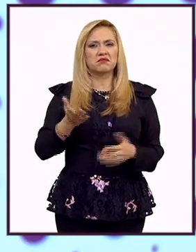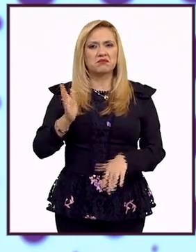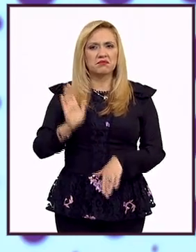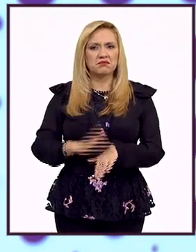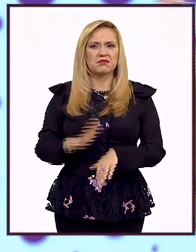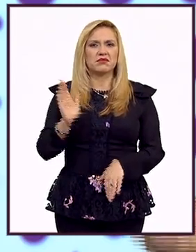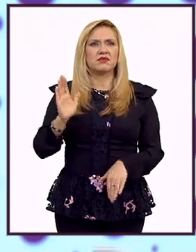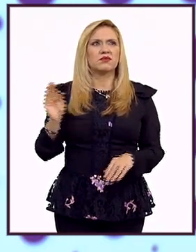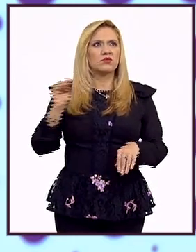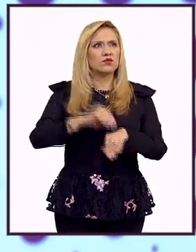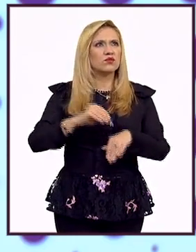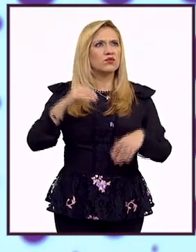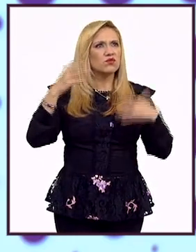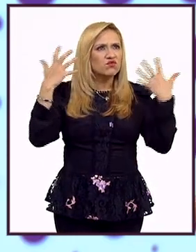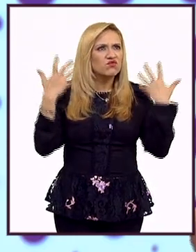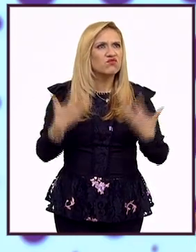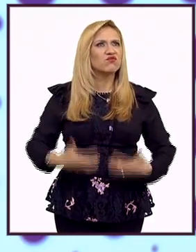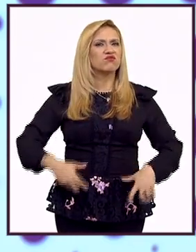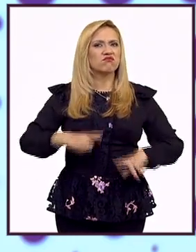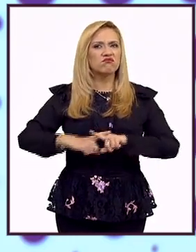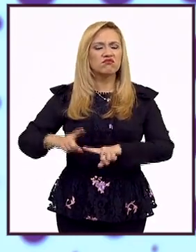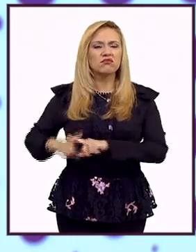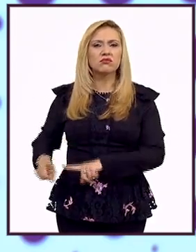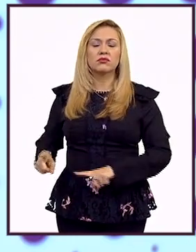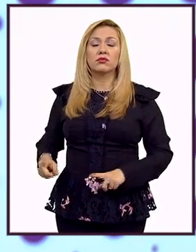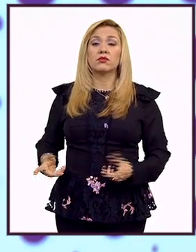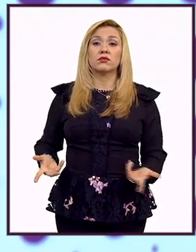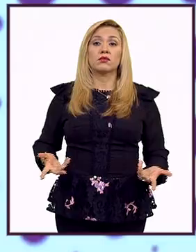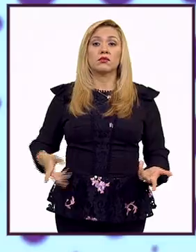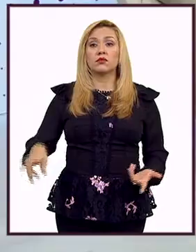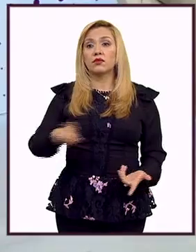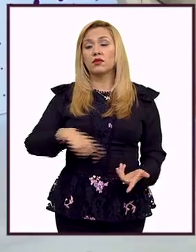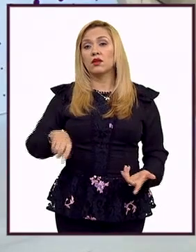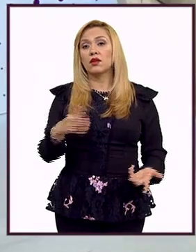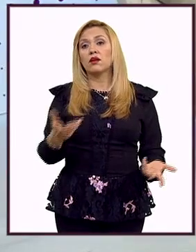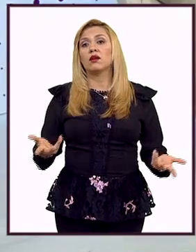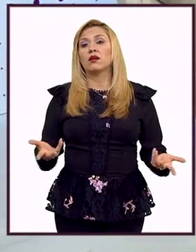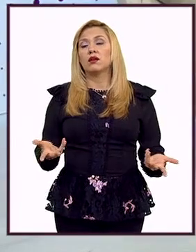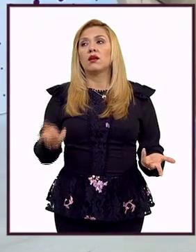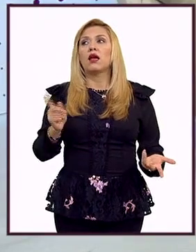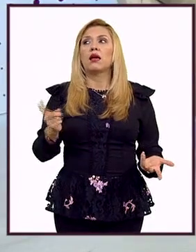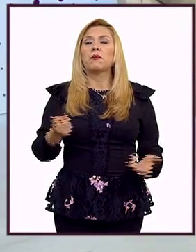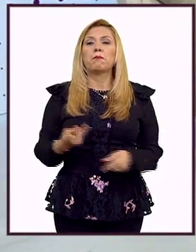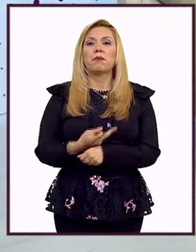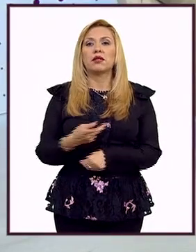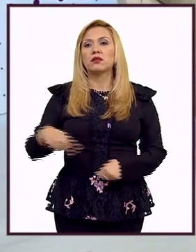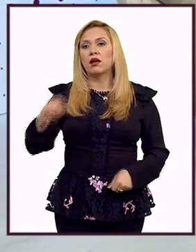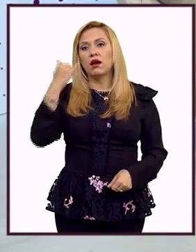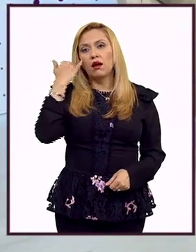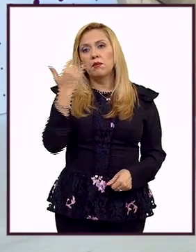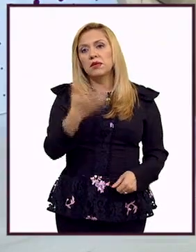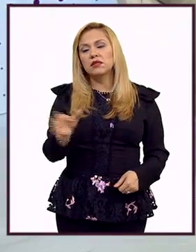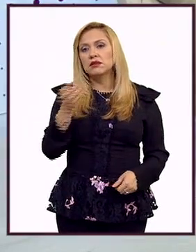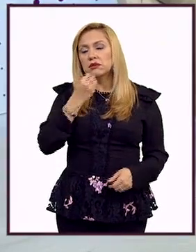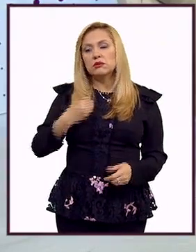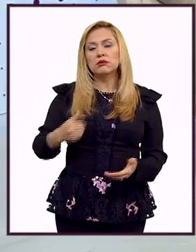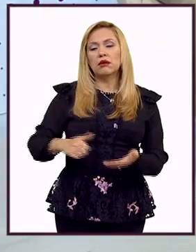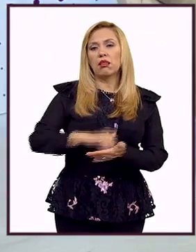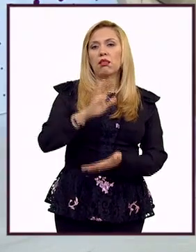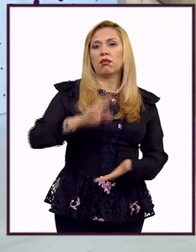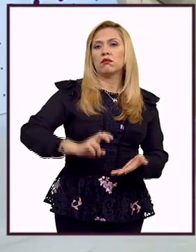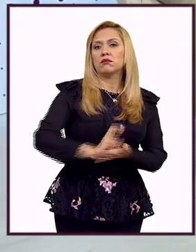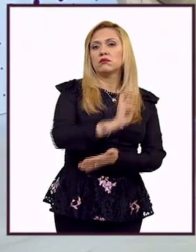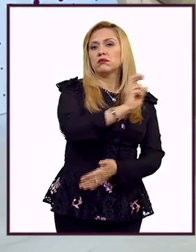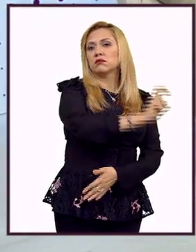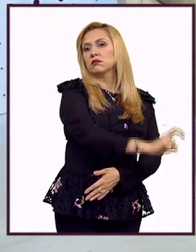la agroindustria, el extractivismo, etcétera, y que con ello lo que termina pasando es que el campesinado termina siendo desalojado, desplazado de